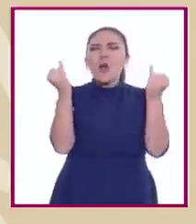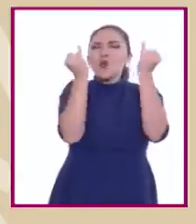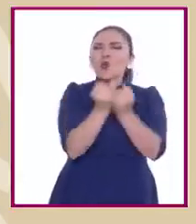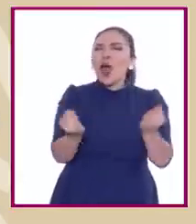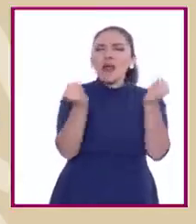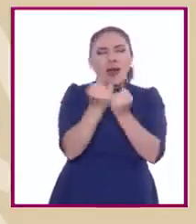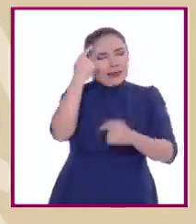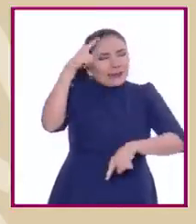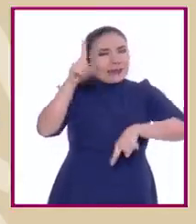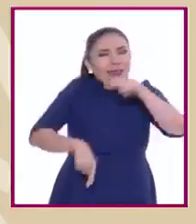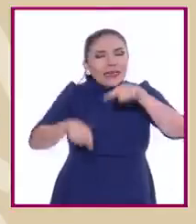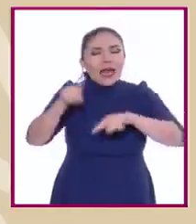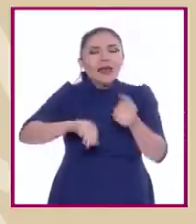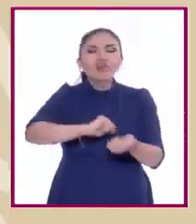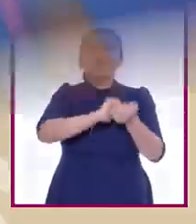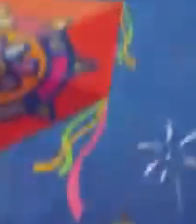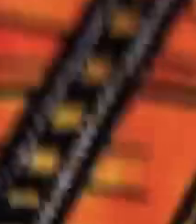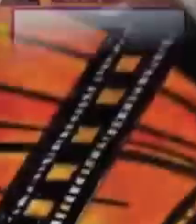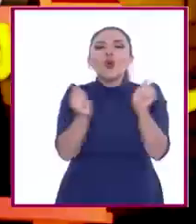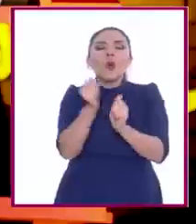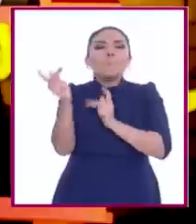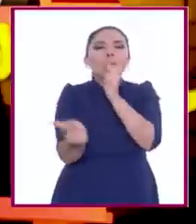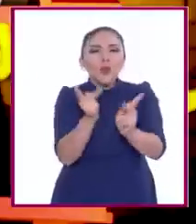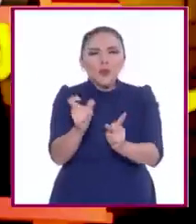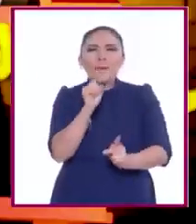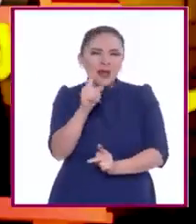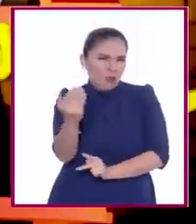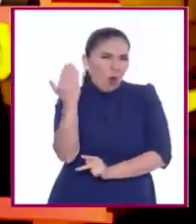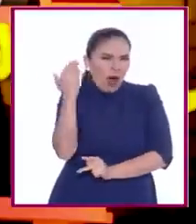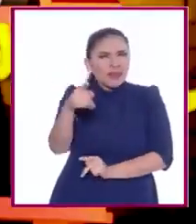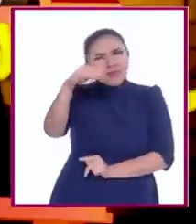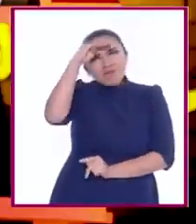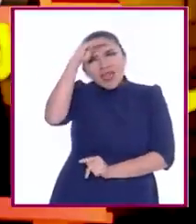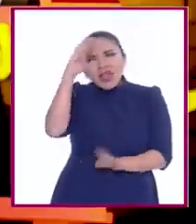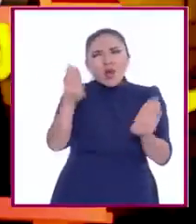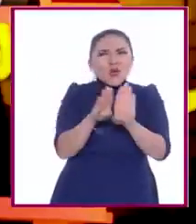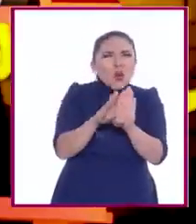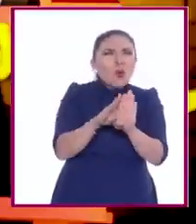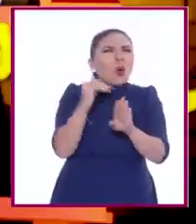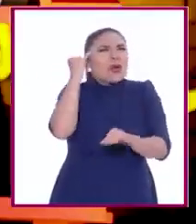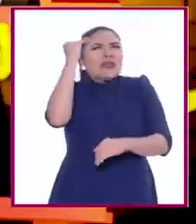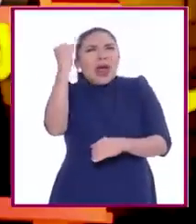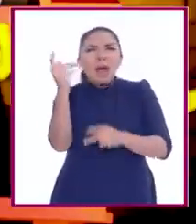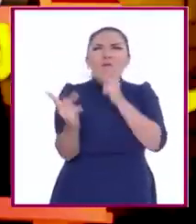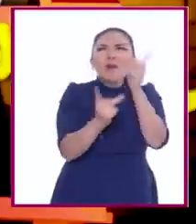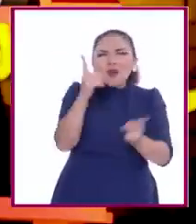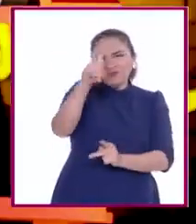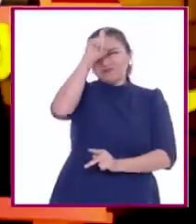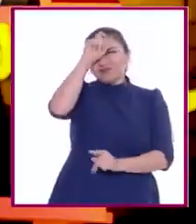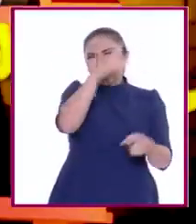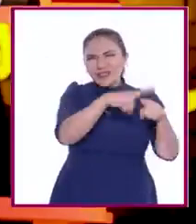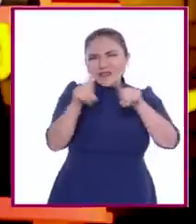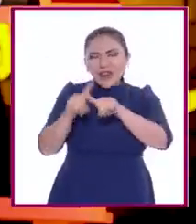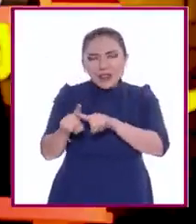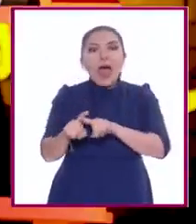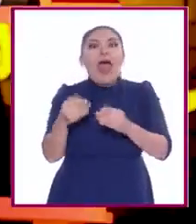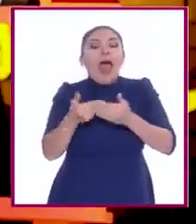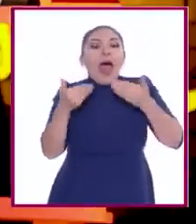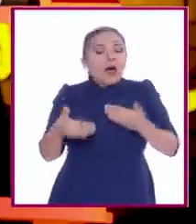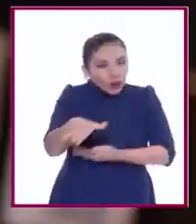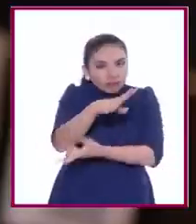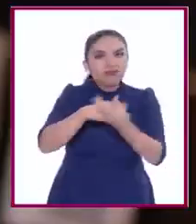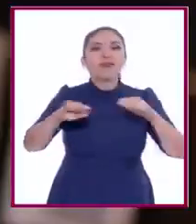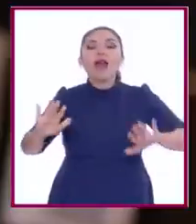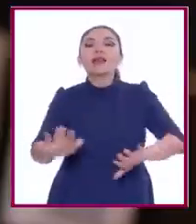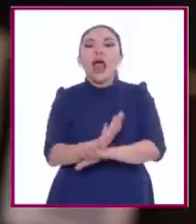rompiendo paradigmas y vaya haciéndose preguntas, ¿no? O sea, las preguntas que ya tenía él a lo mejor formuladas y respuestas también que tenía ya para esas preguntas